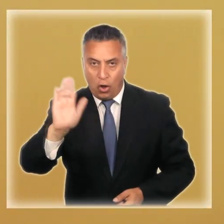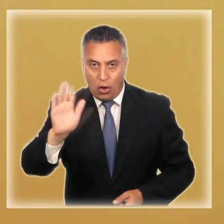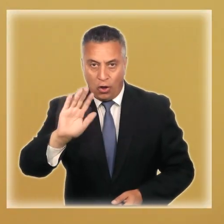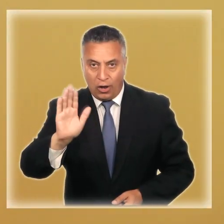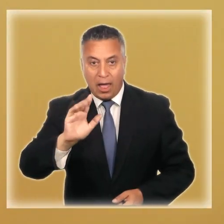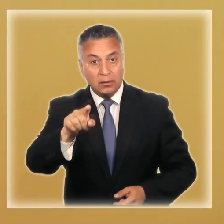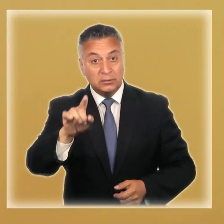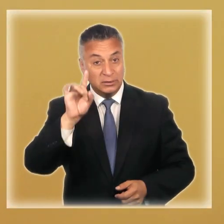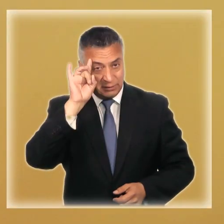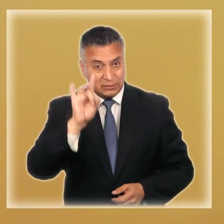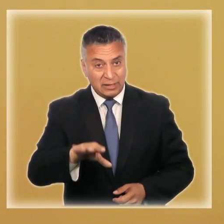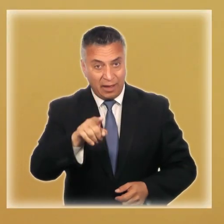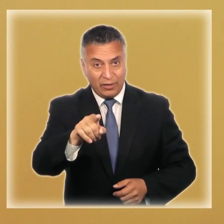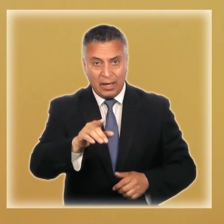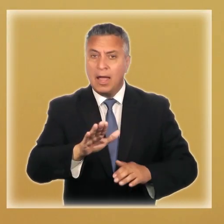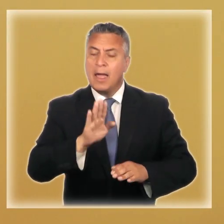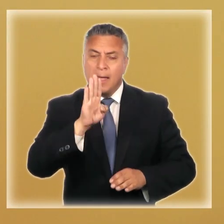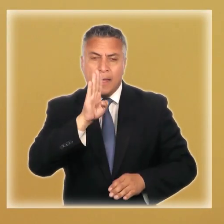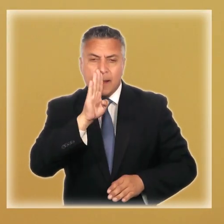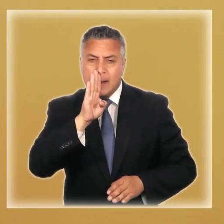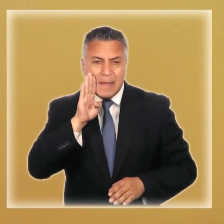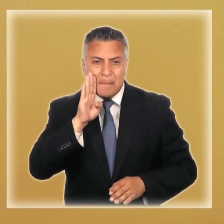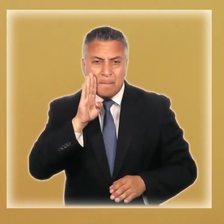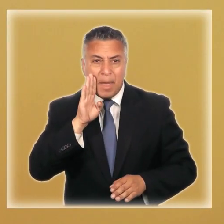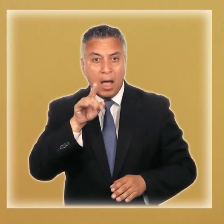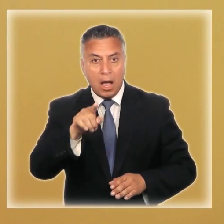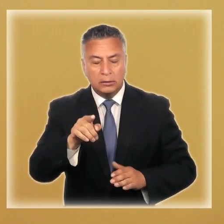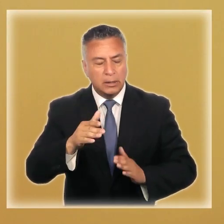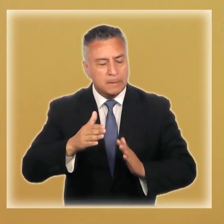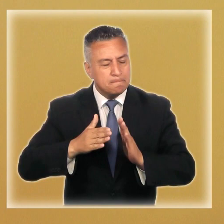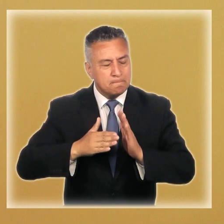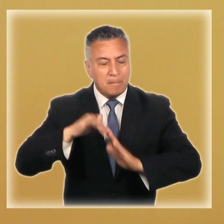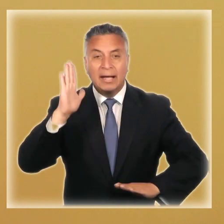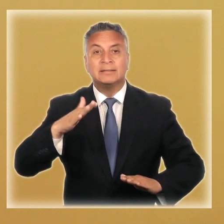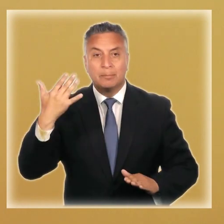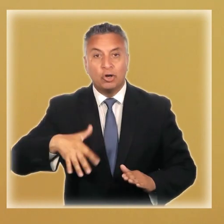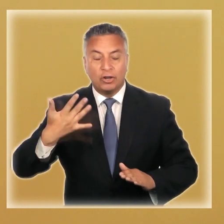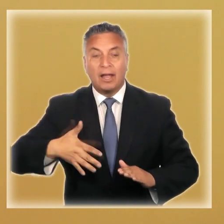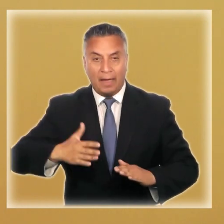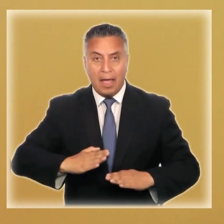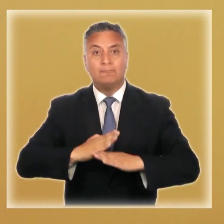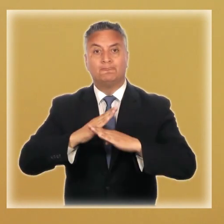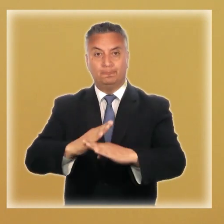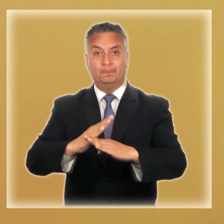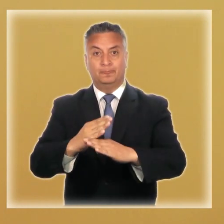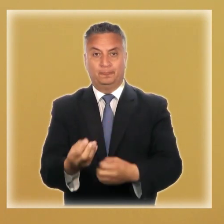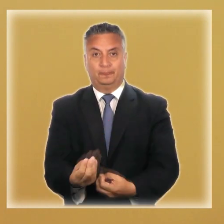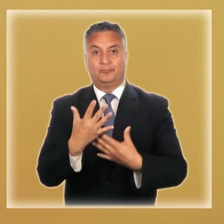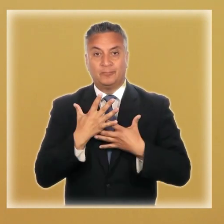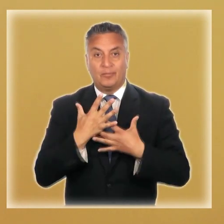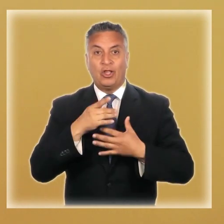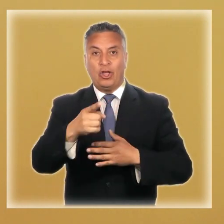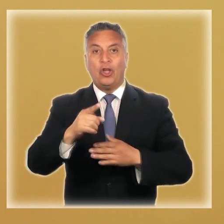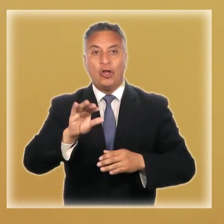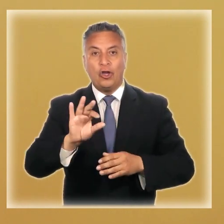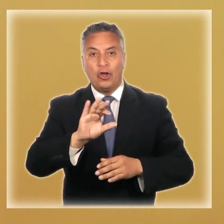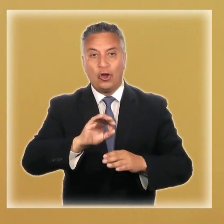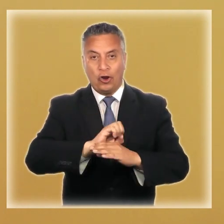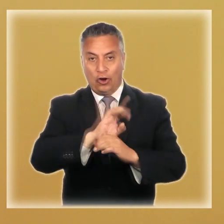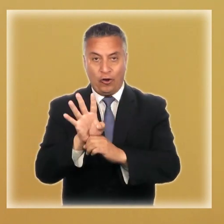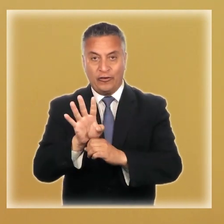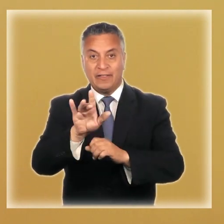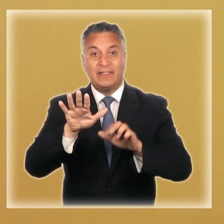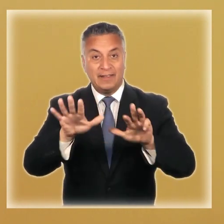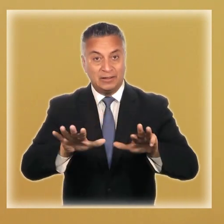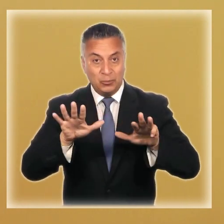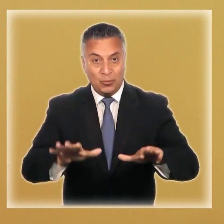Hola, ¿sabías que la higiene es uno de los pilares fundamentales para evitar contagiarnos con COVID-19? Hablemos un